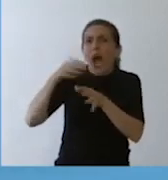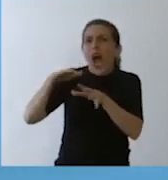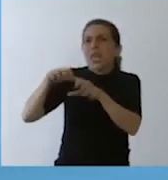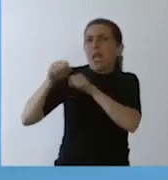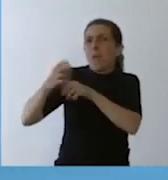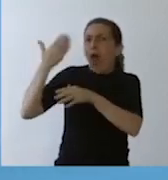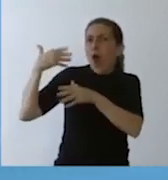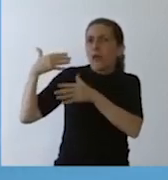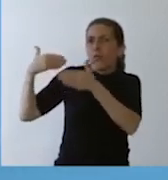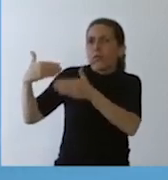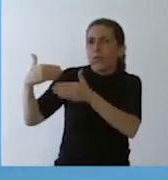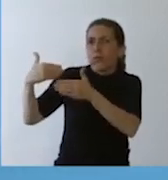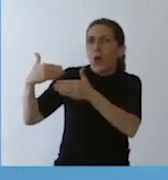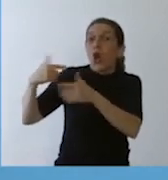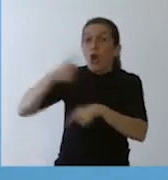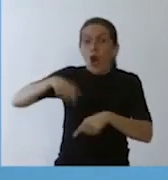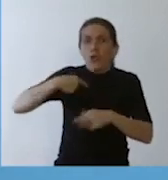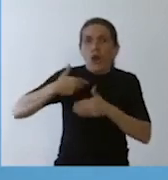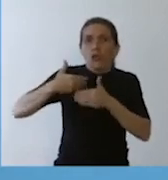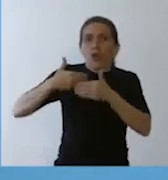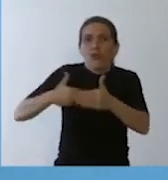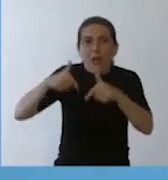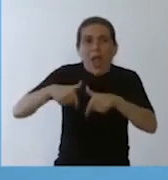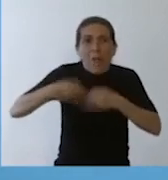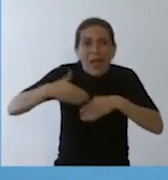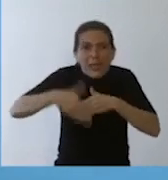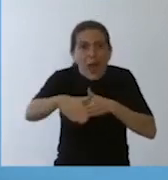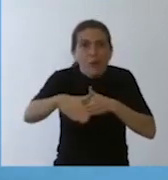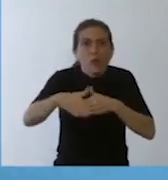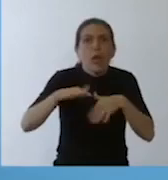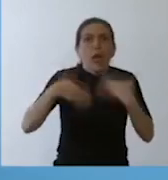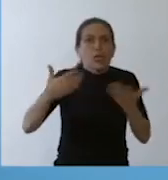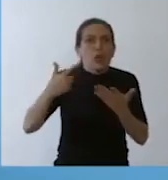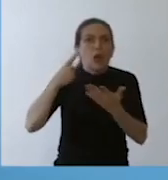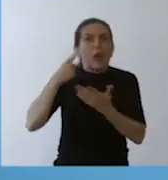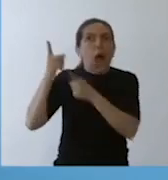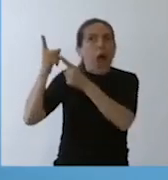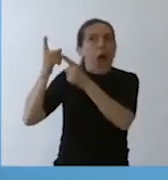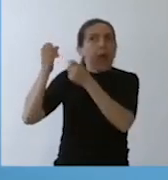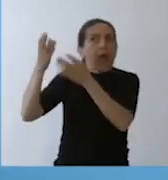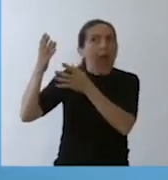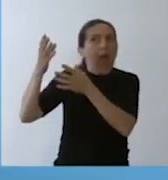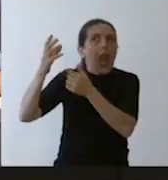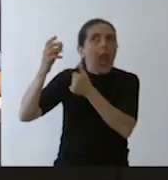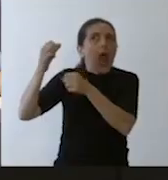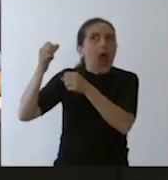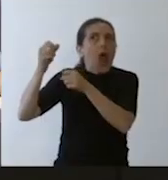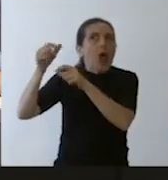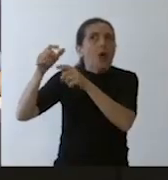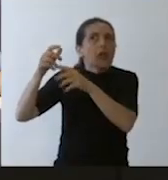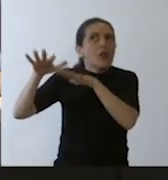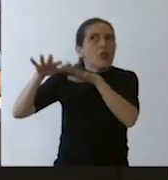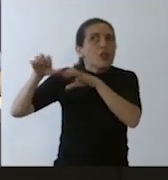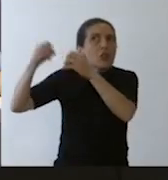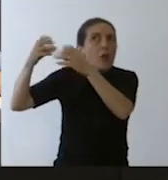y, por supuesto, miramos más a los que les ha ido mejor. Quedamos a disposición de las